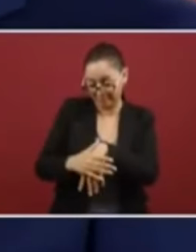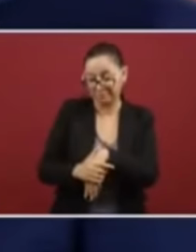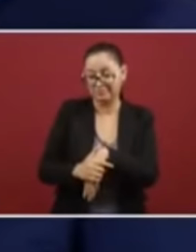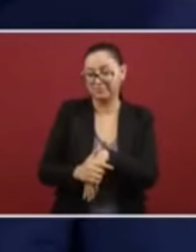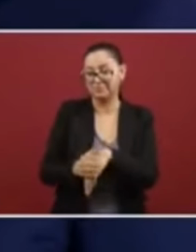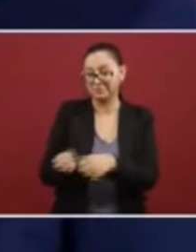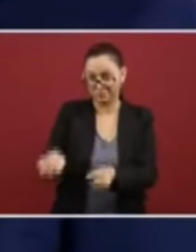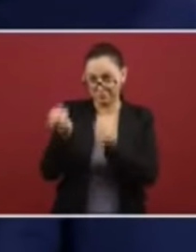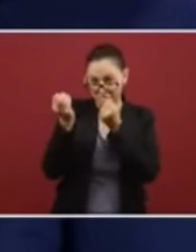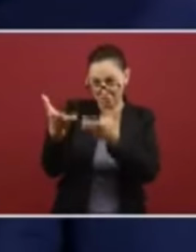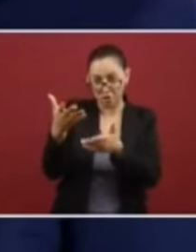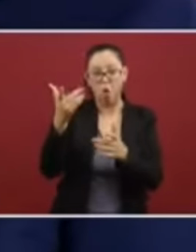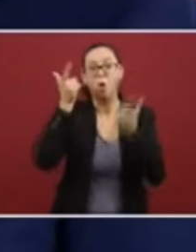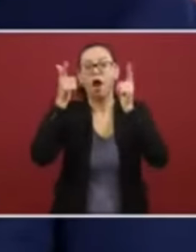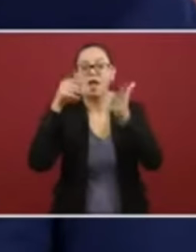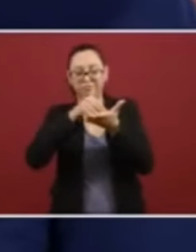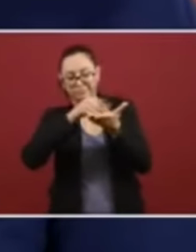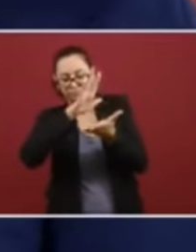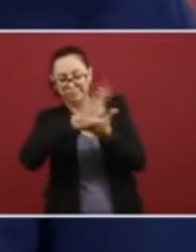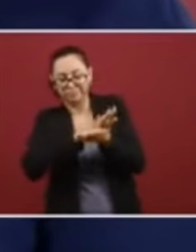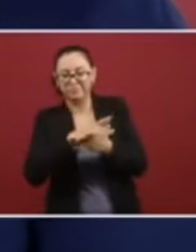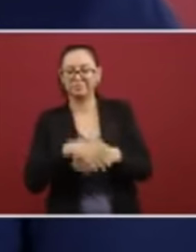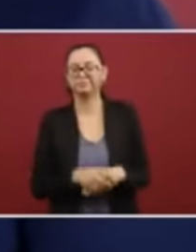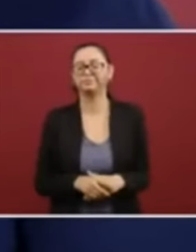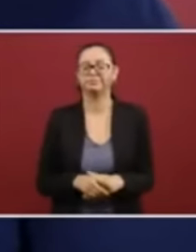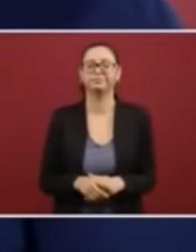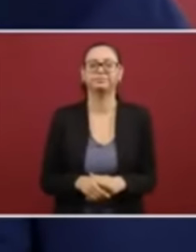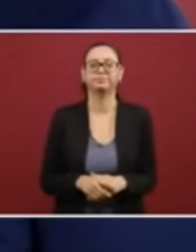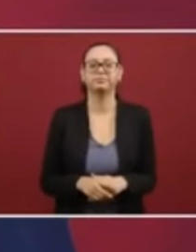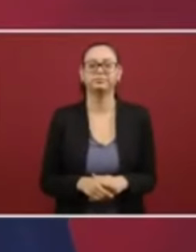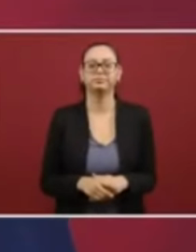ojalá y lo registren. En México